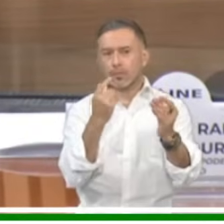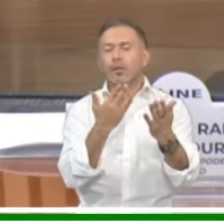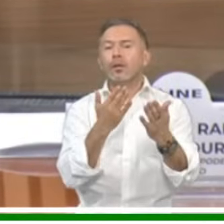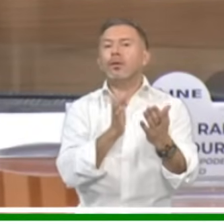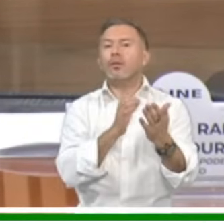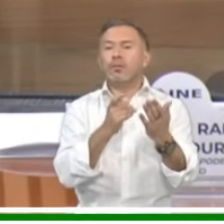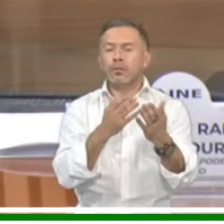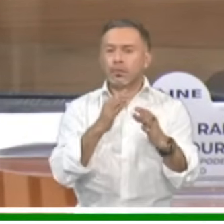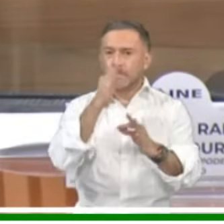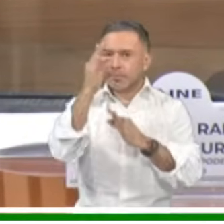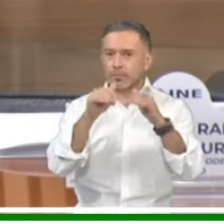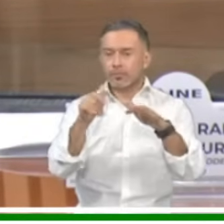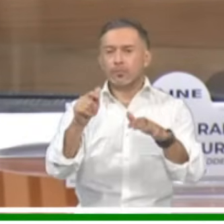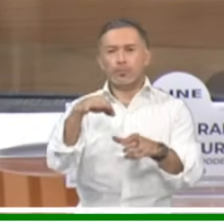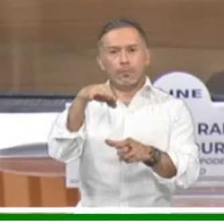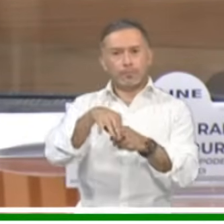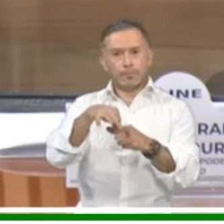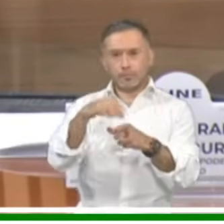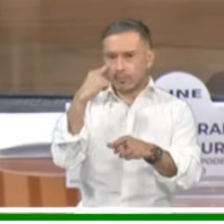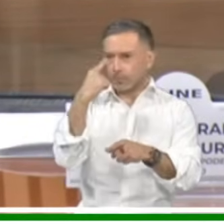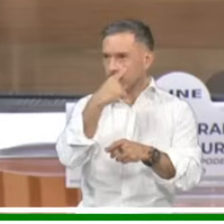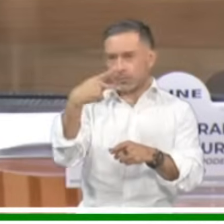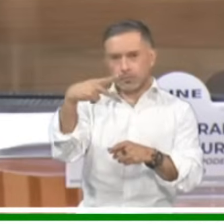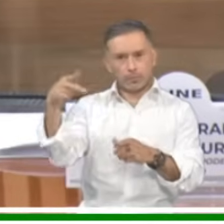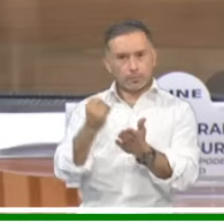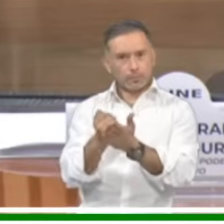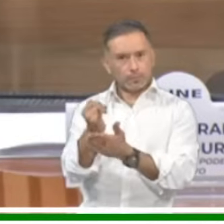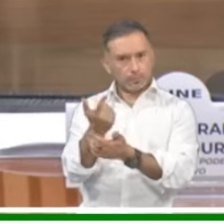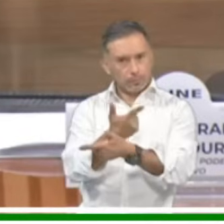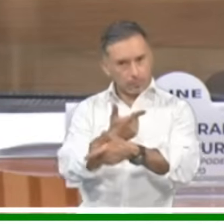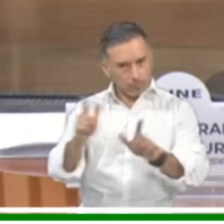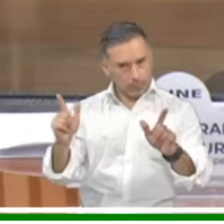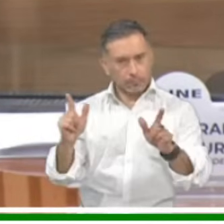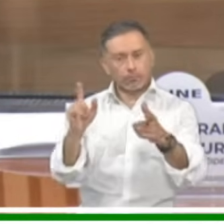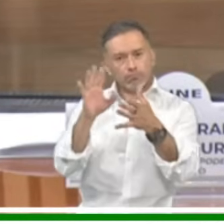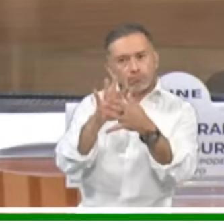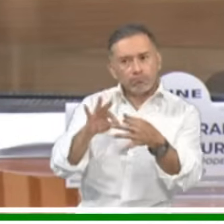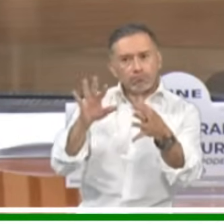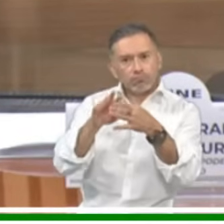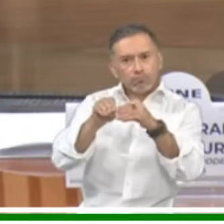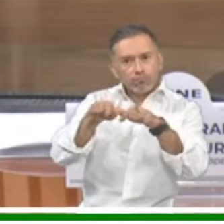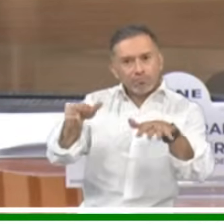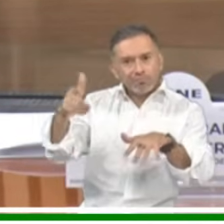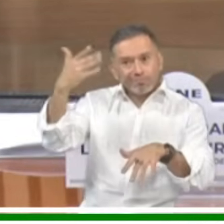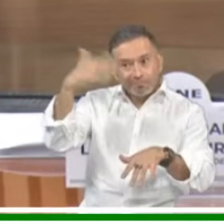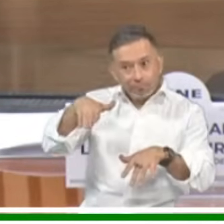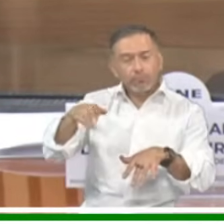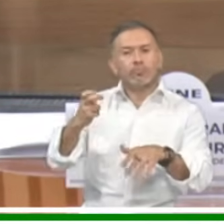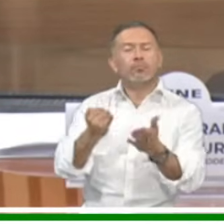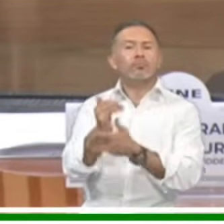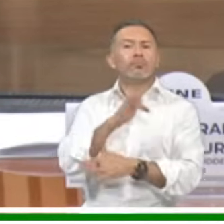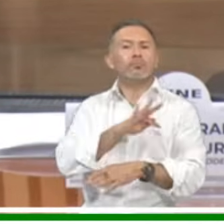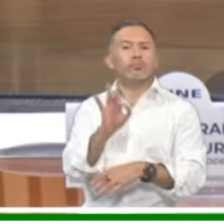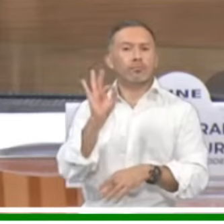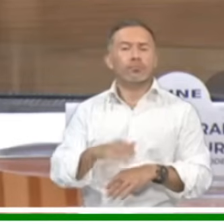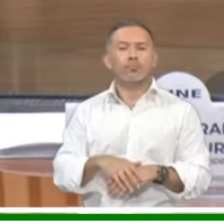un voto más libre y un voto más, por ende, más informado. Este primer debate será a través de un formato